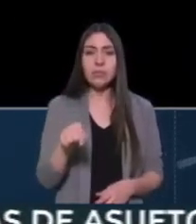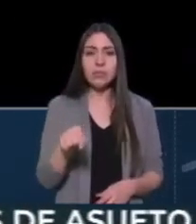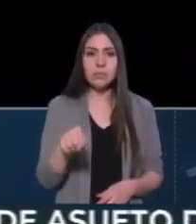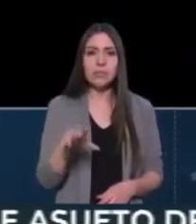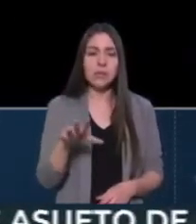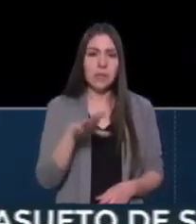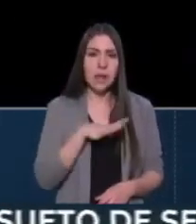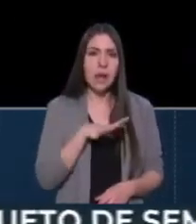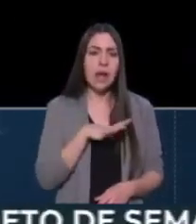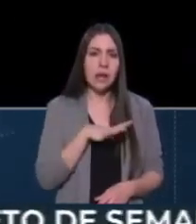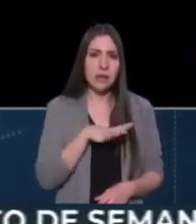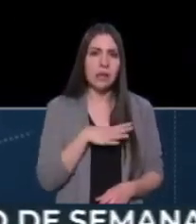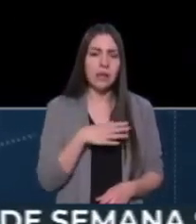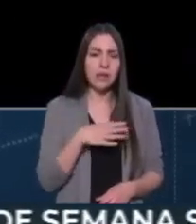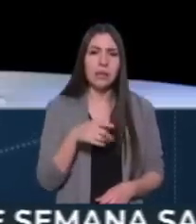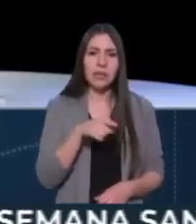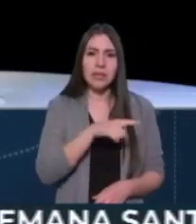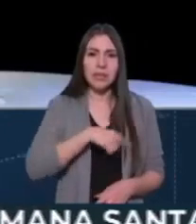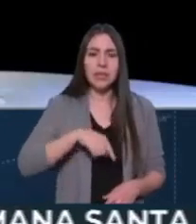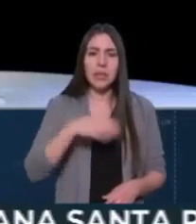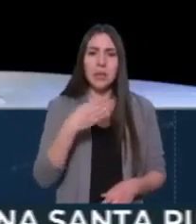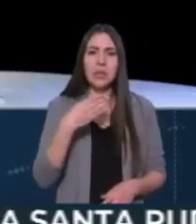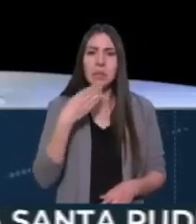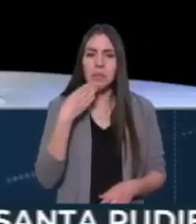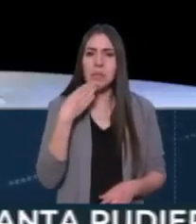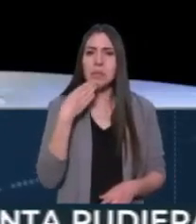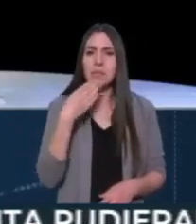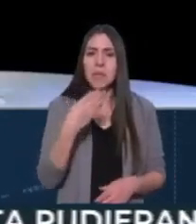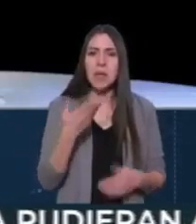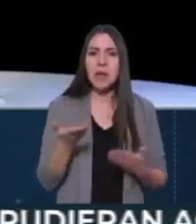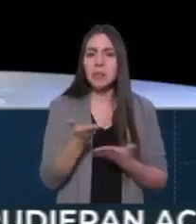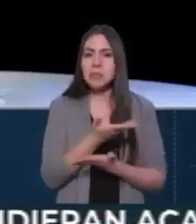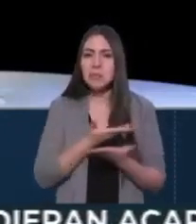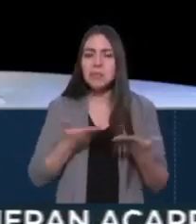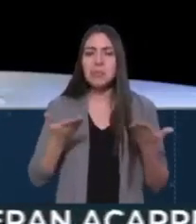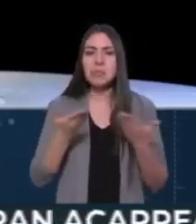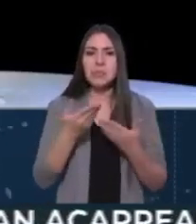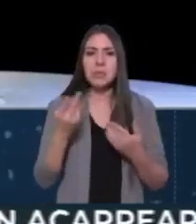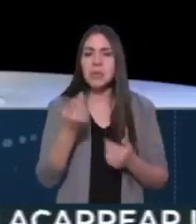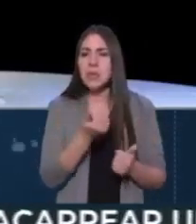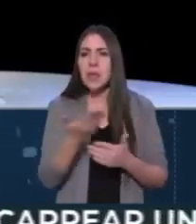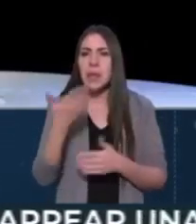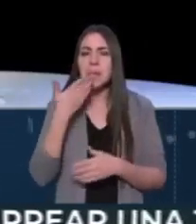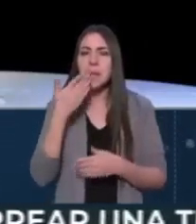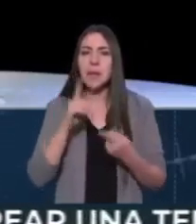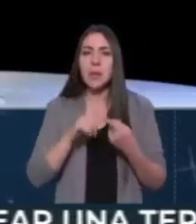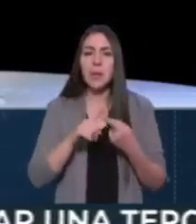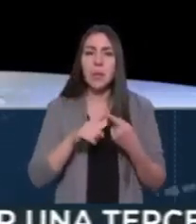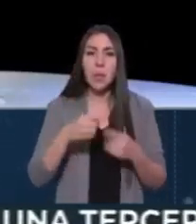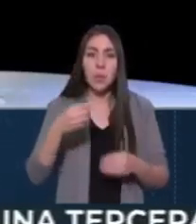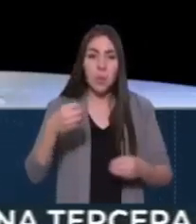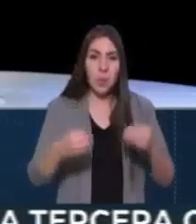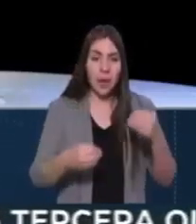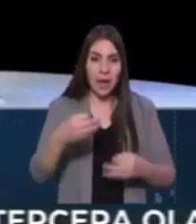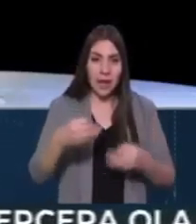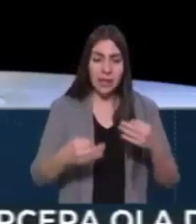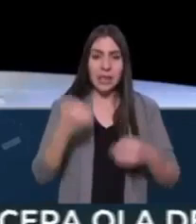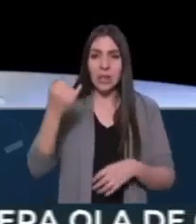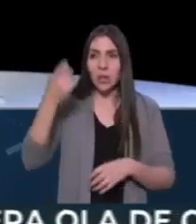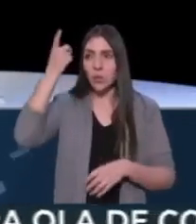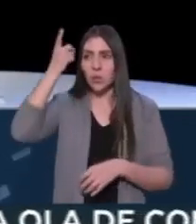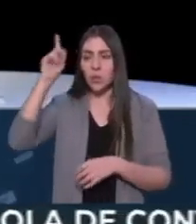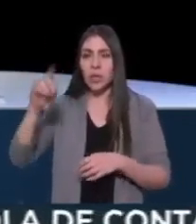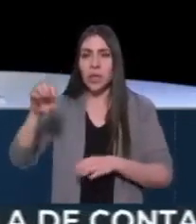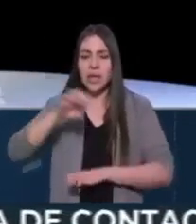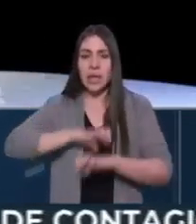una estrecha relación de los de los jueces con los empresarios que manejan poder,